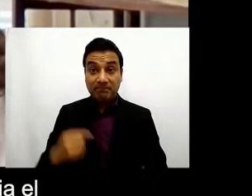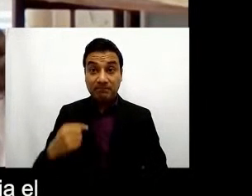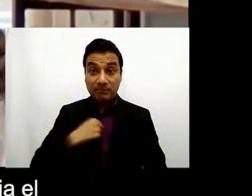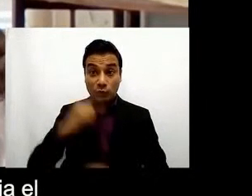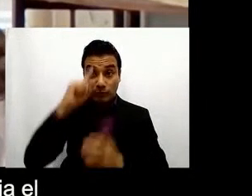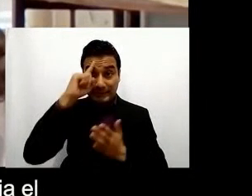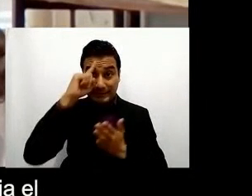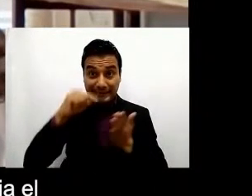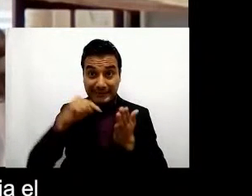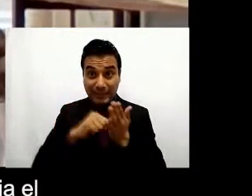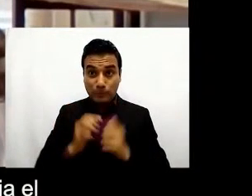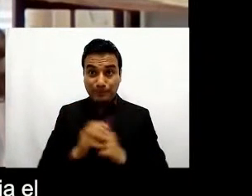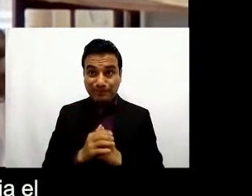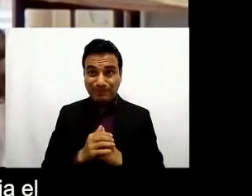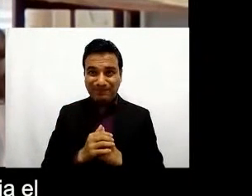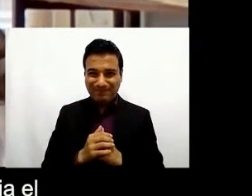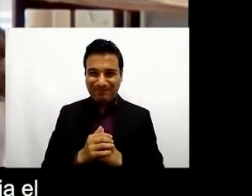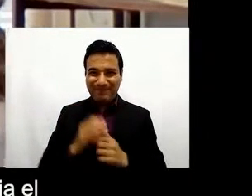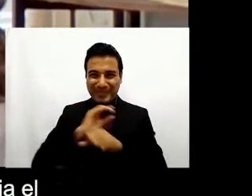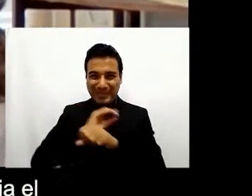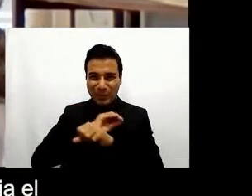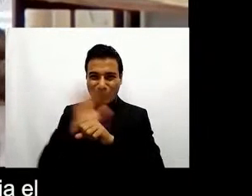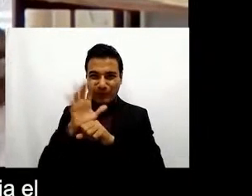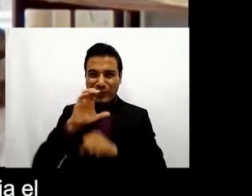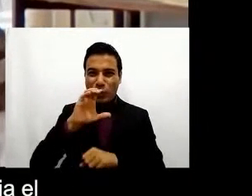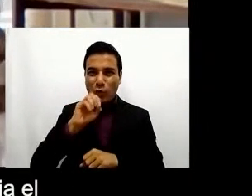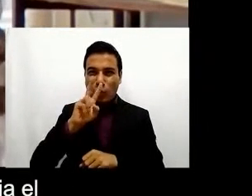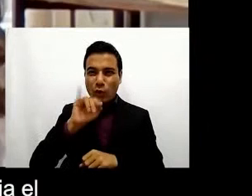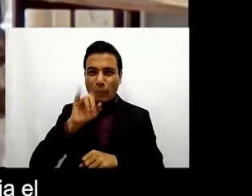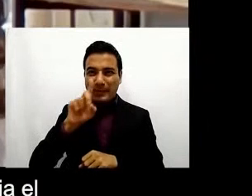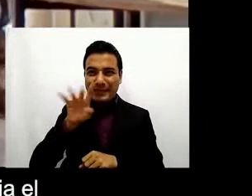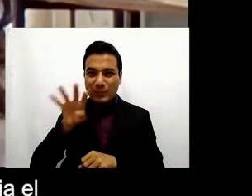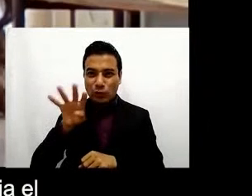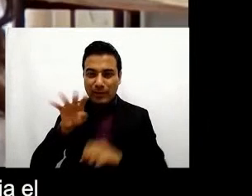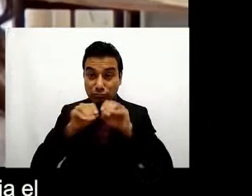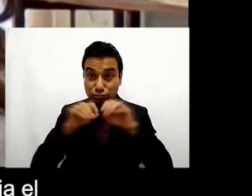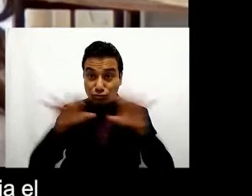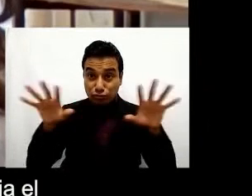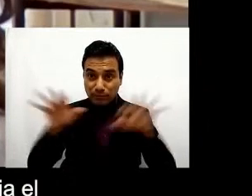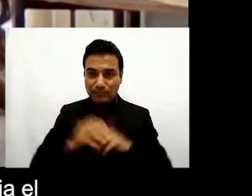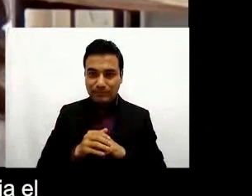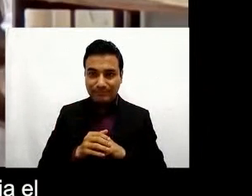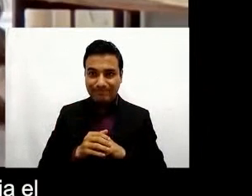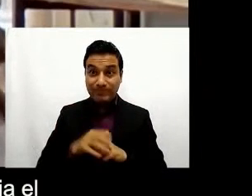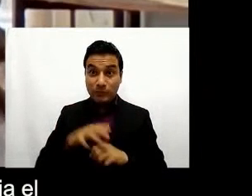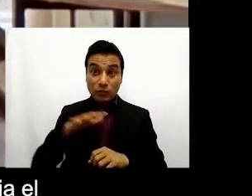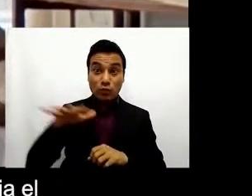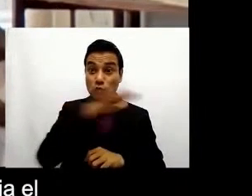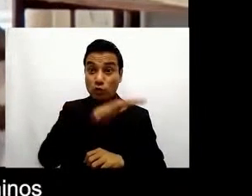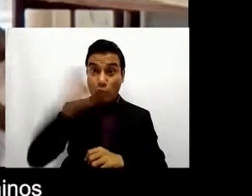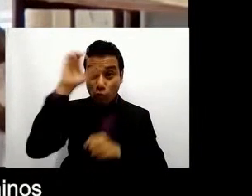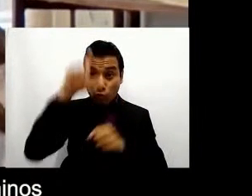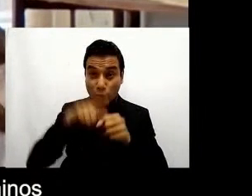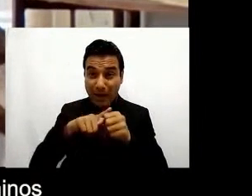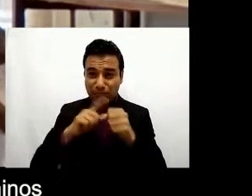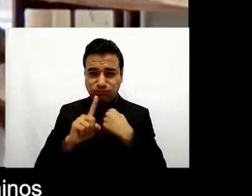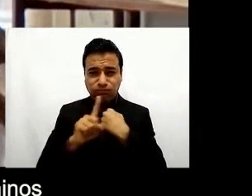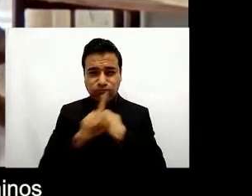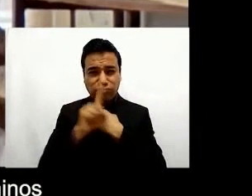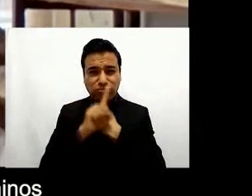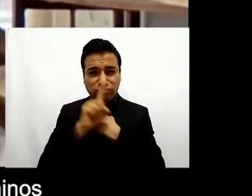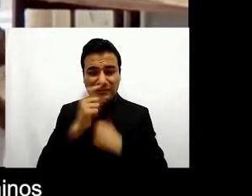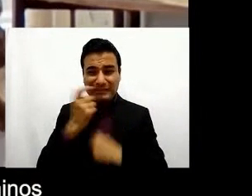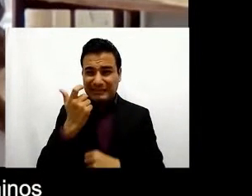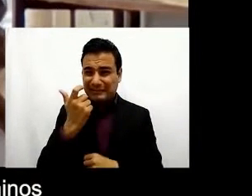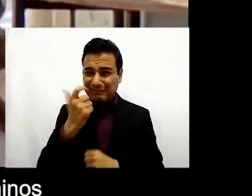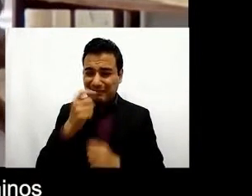la contingencia por el COVID-19 deja al sector cultural en una crisis muy profunda en términos